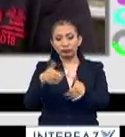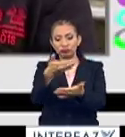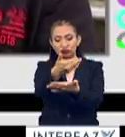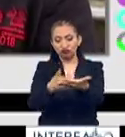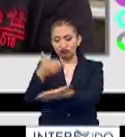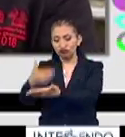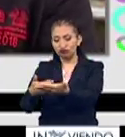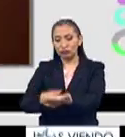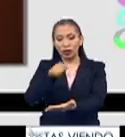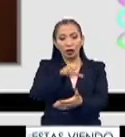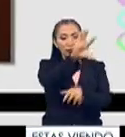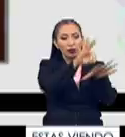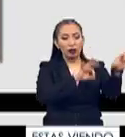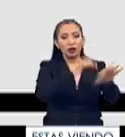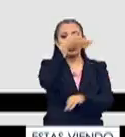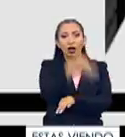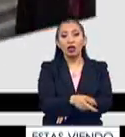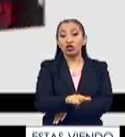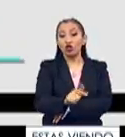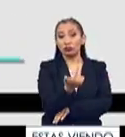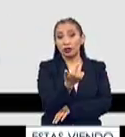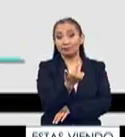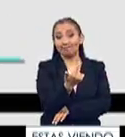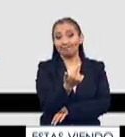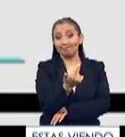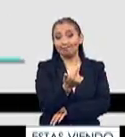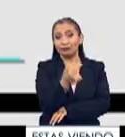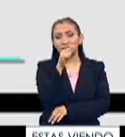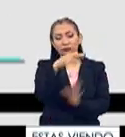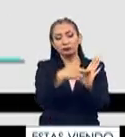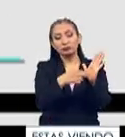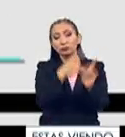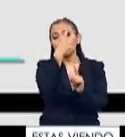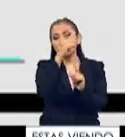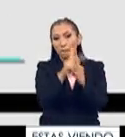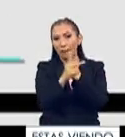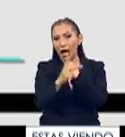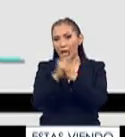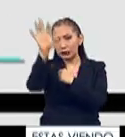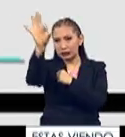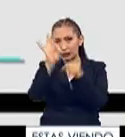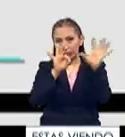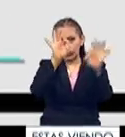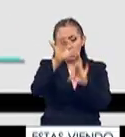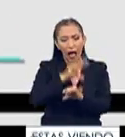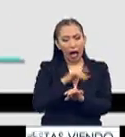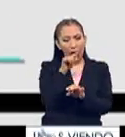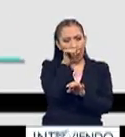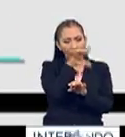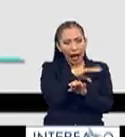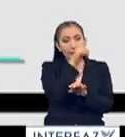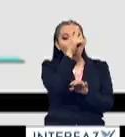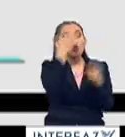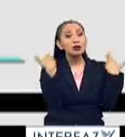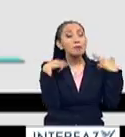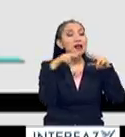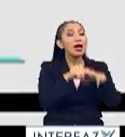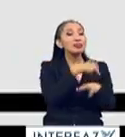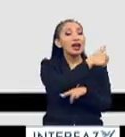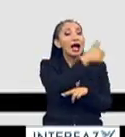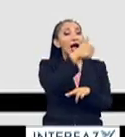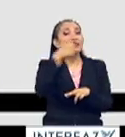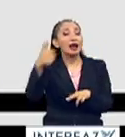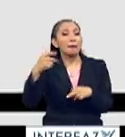tenemos y solamente vamos a aceptar a 12. El primer criterio es por país. Tratamos de que haya un representante